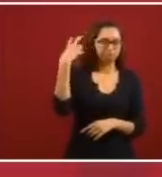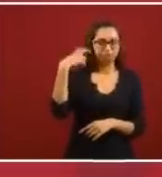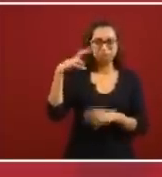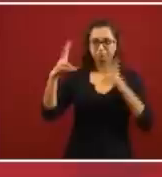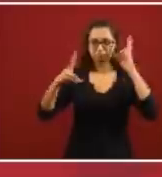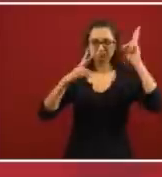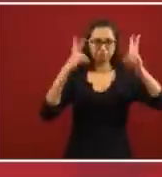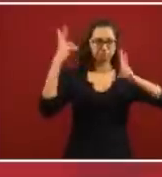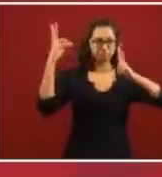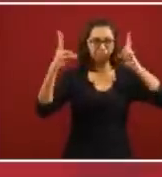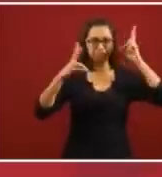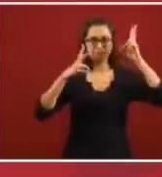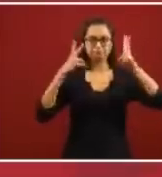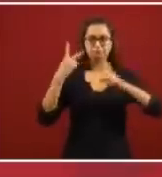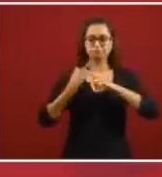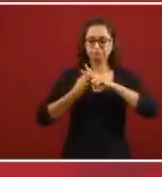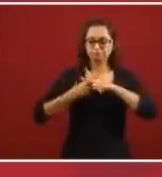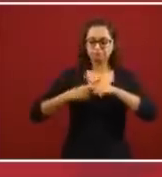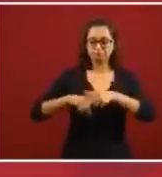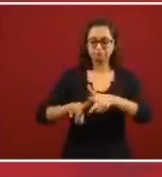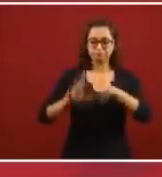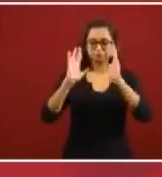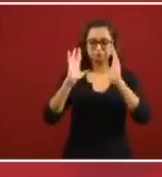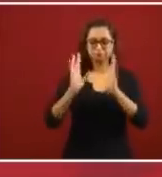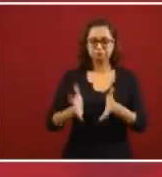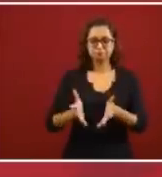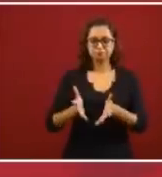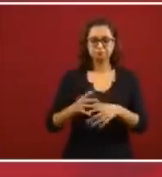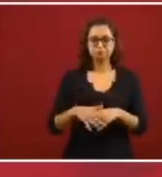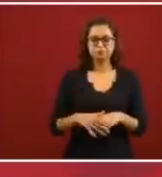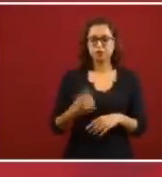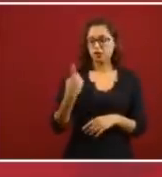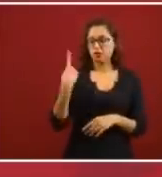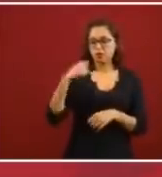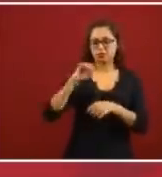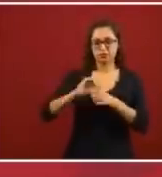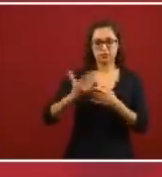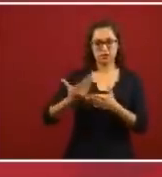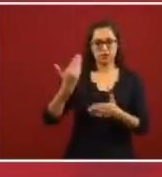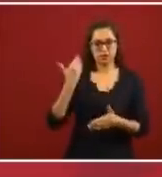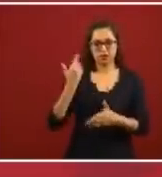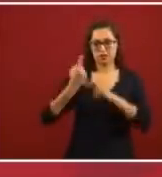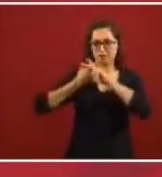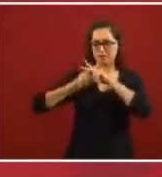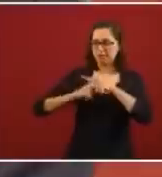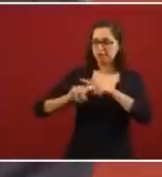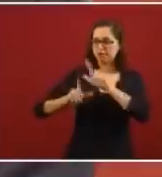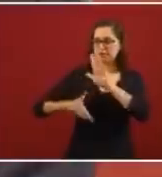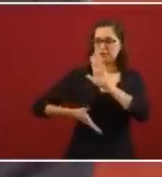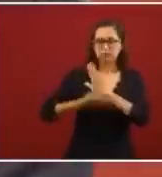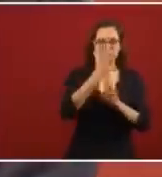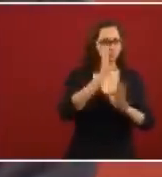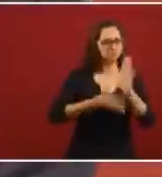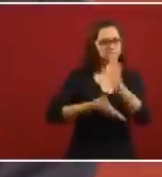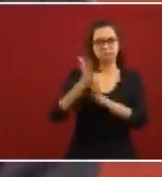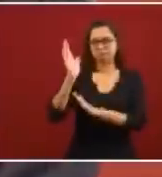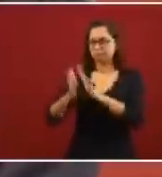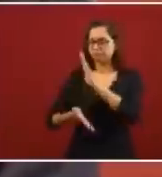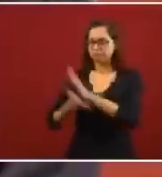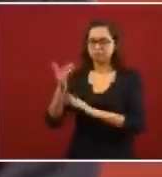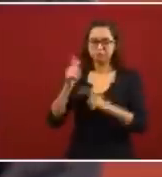visita que empezamos ya la semana pasada y vamos a continuar. Es